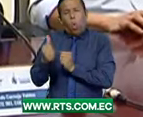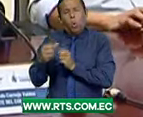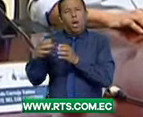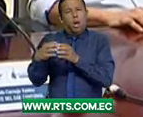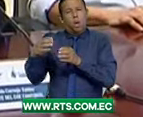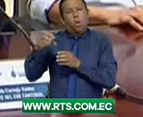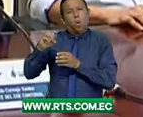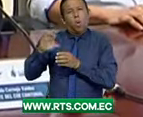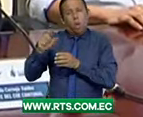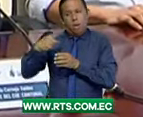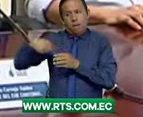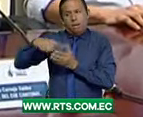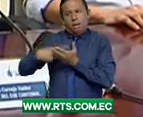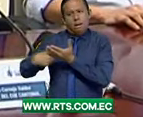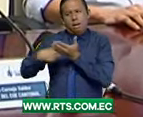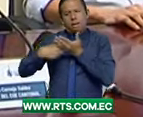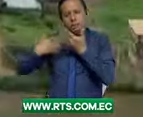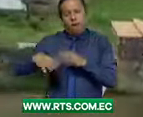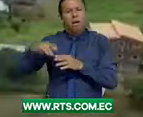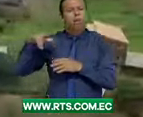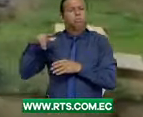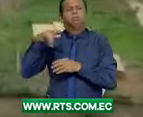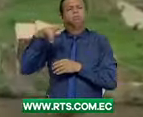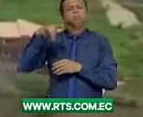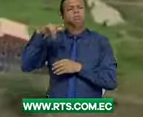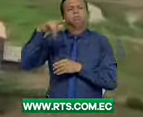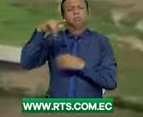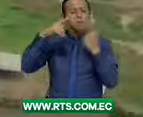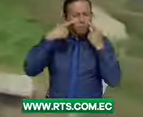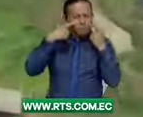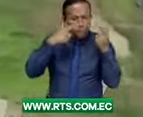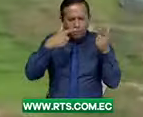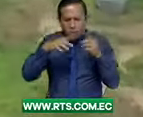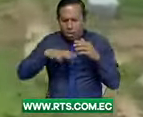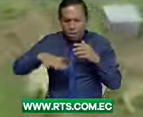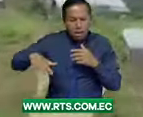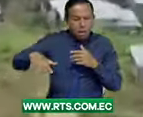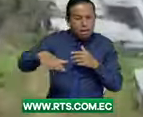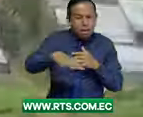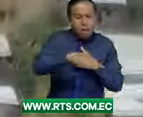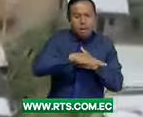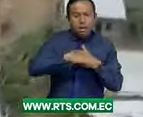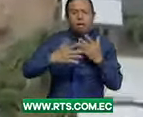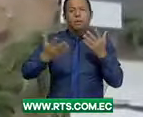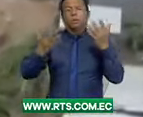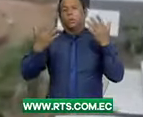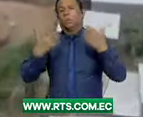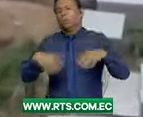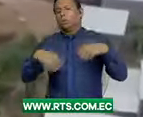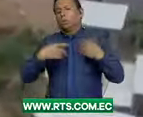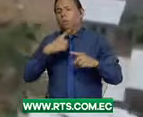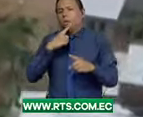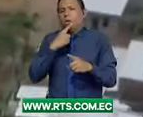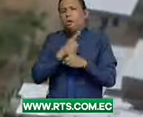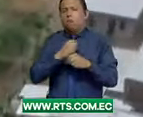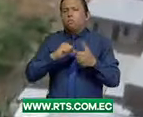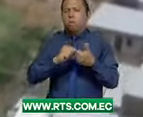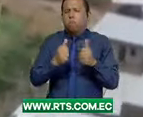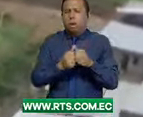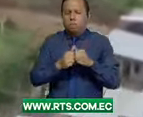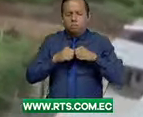cantonal, ejecutaron un sobrevuelo en helicóptero para constatar desde lo alto la magnitud de las afectaciones